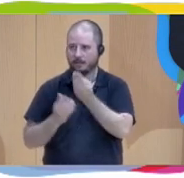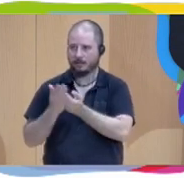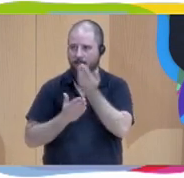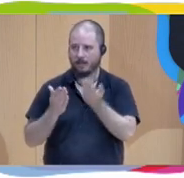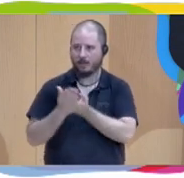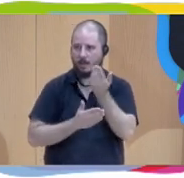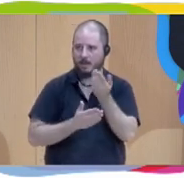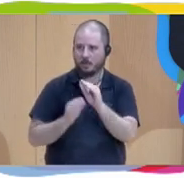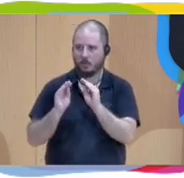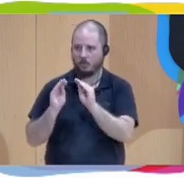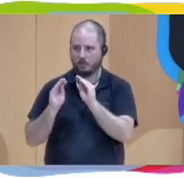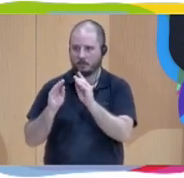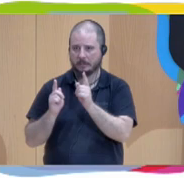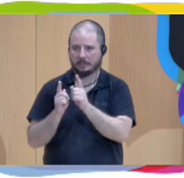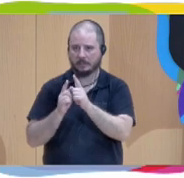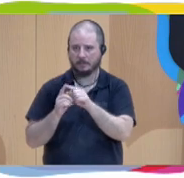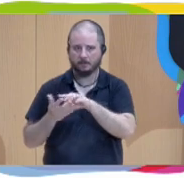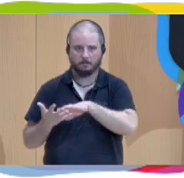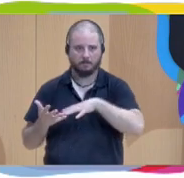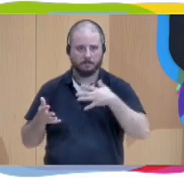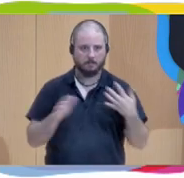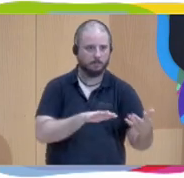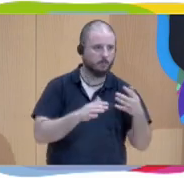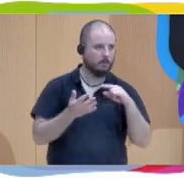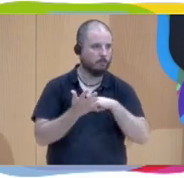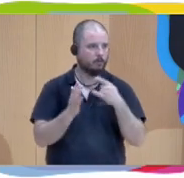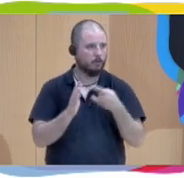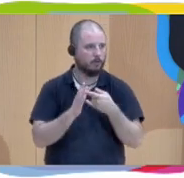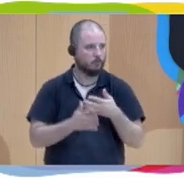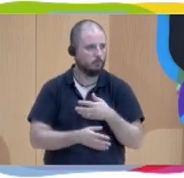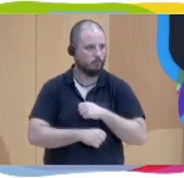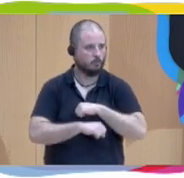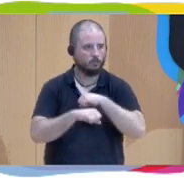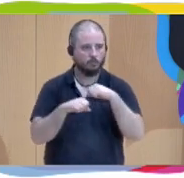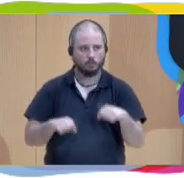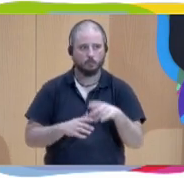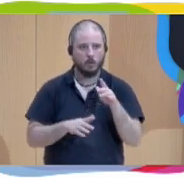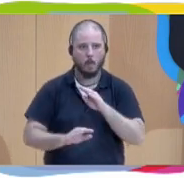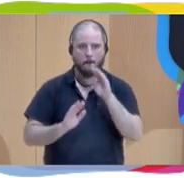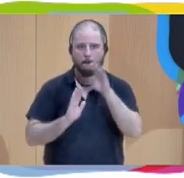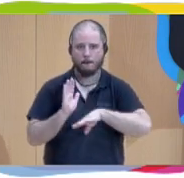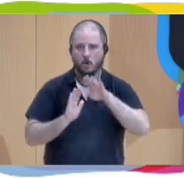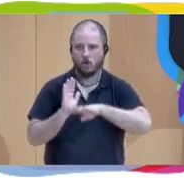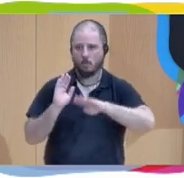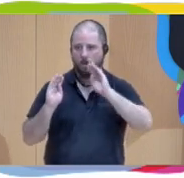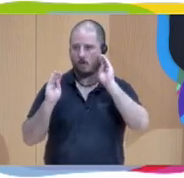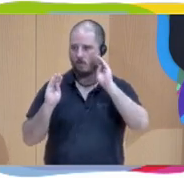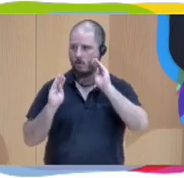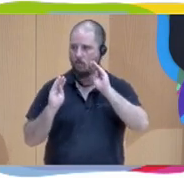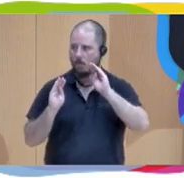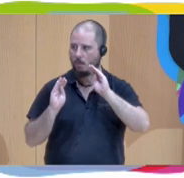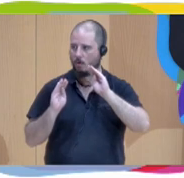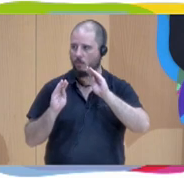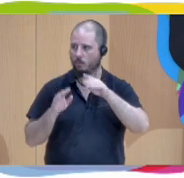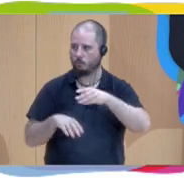duración, a un proyecto muy, muy potente, con un programa formativo, con un programa de formación de formadores,